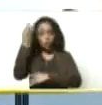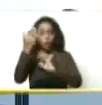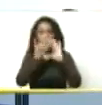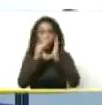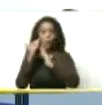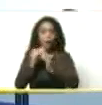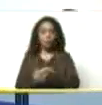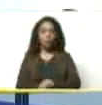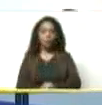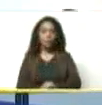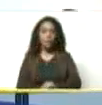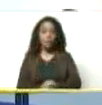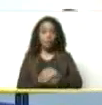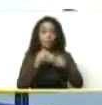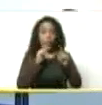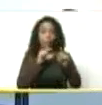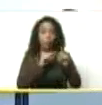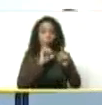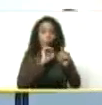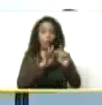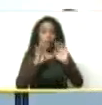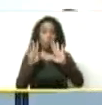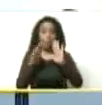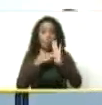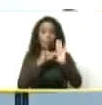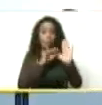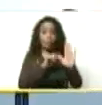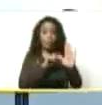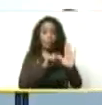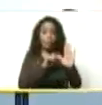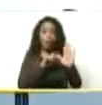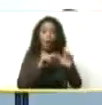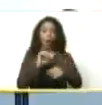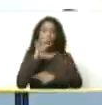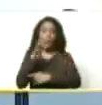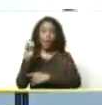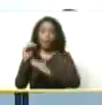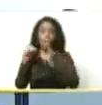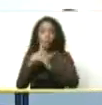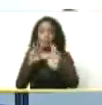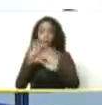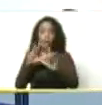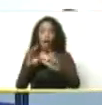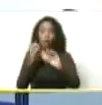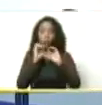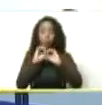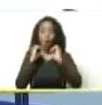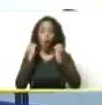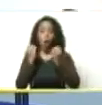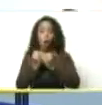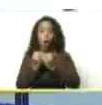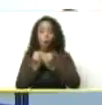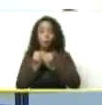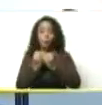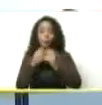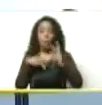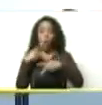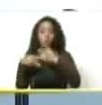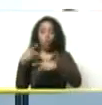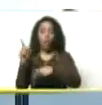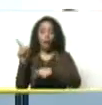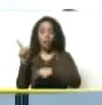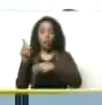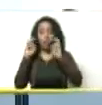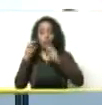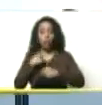de 49 mil 40 mil ya tiene organizaciones socioproductivas esto es una bomba atómica si nosotros